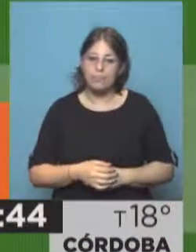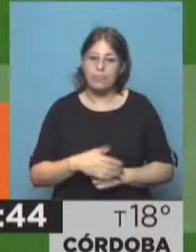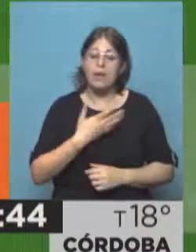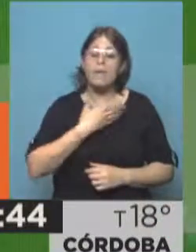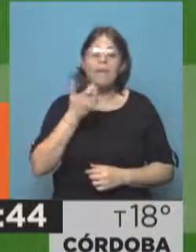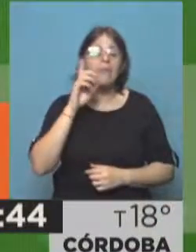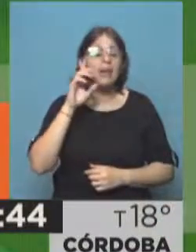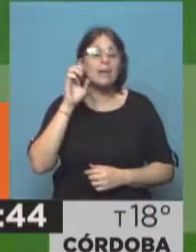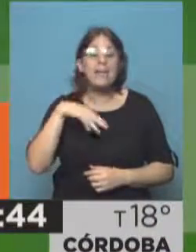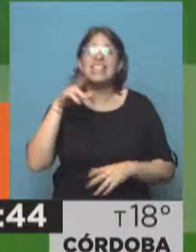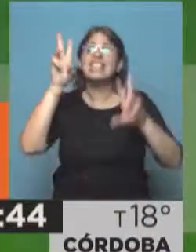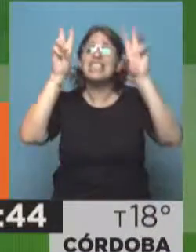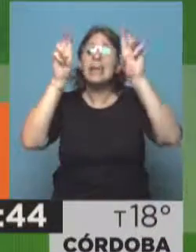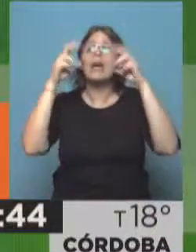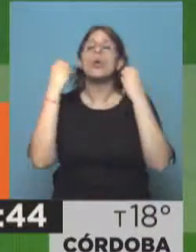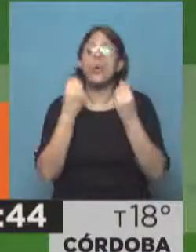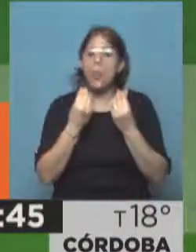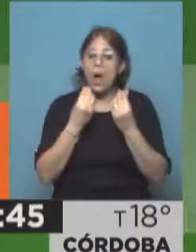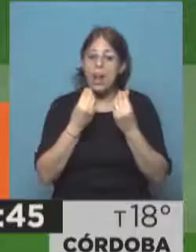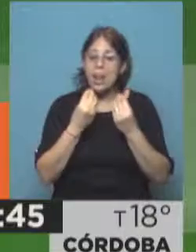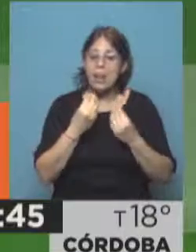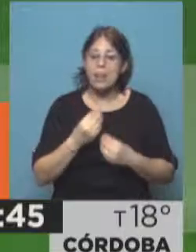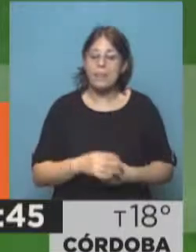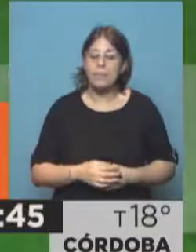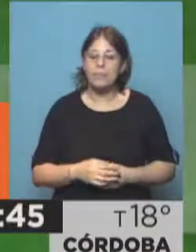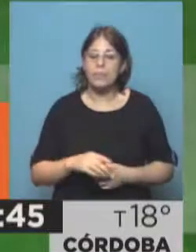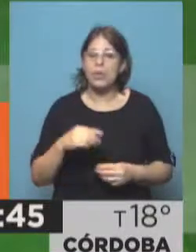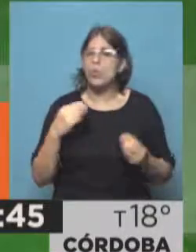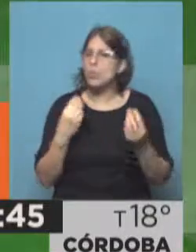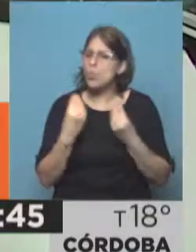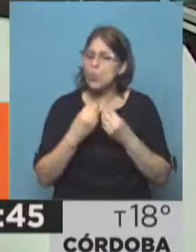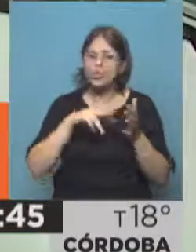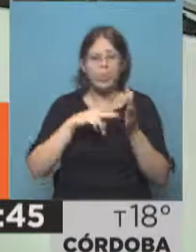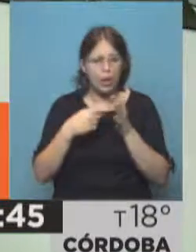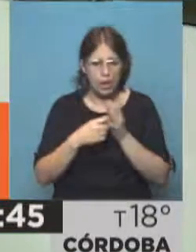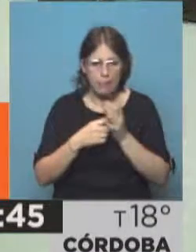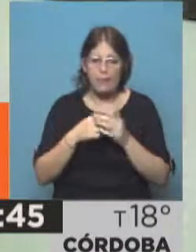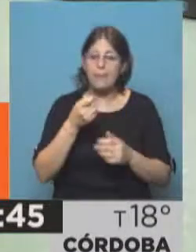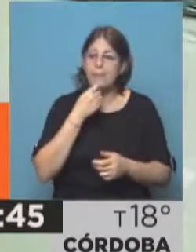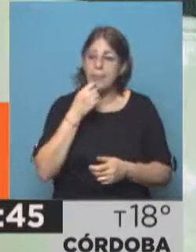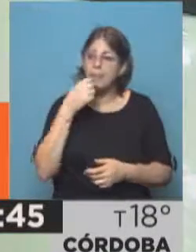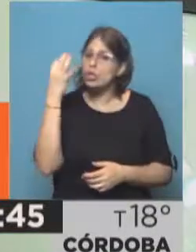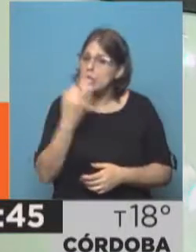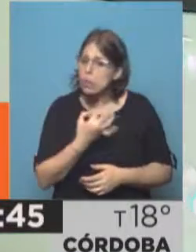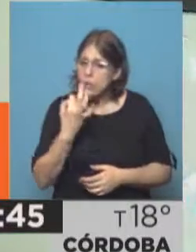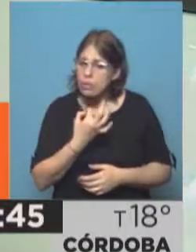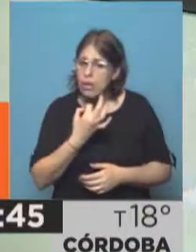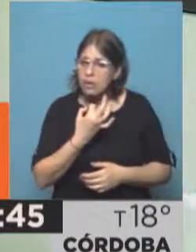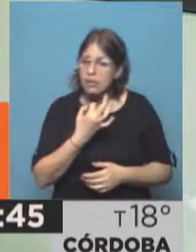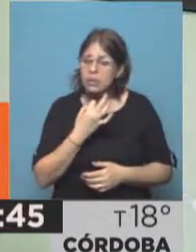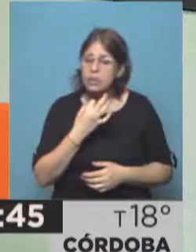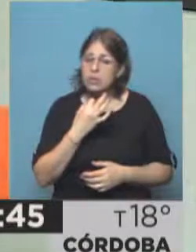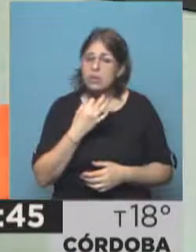Fabián, el tema pasa no solamente por eso, sino por otros problemas, como ser el tema de la seguridad de todos